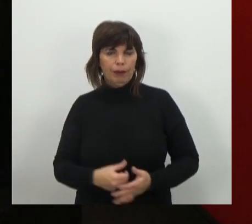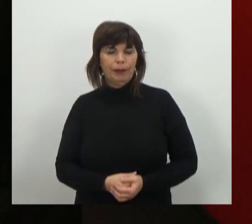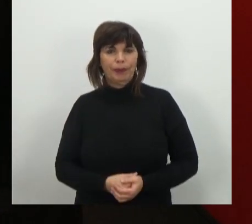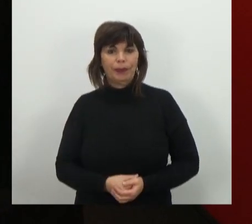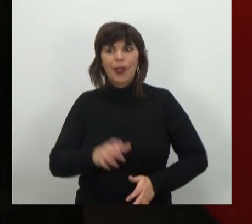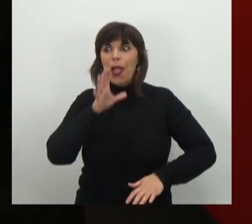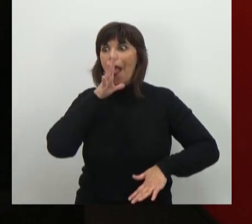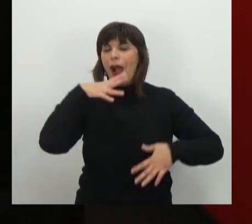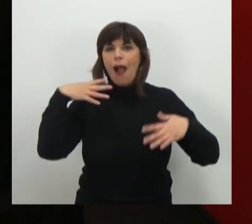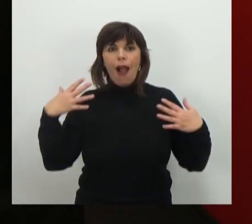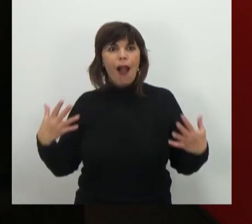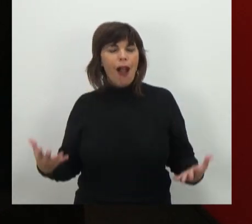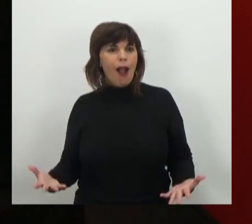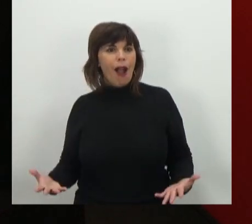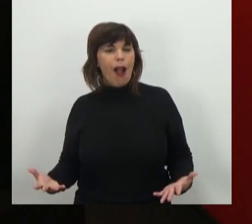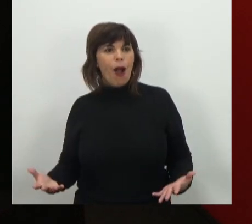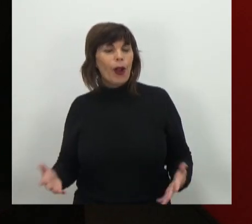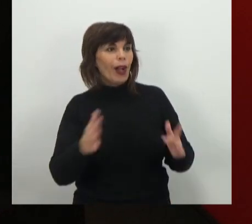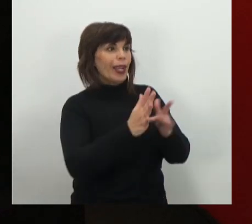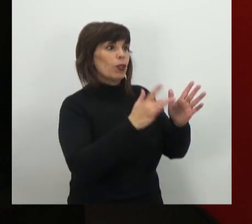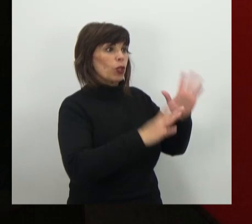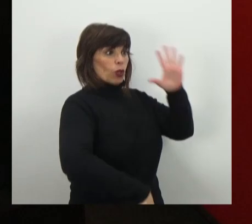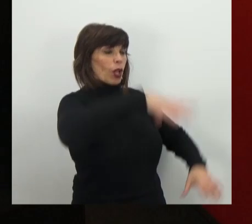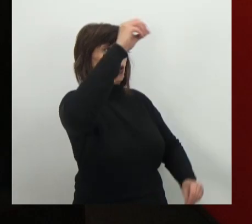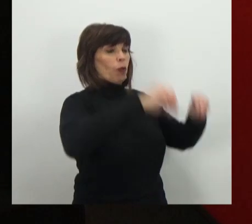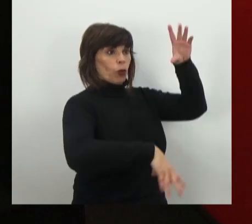se pudo revelar si era verdad lo que dijo Jesucristo.